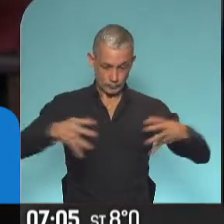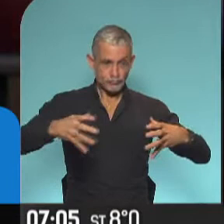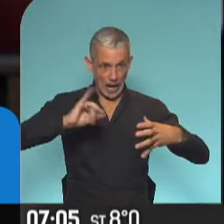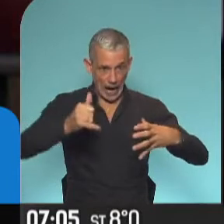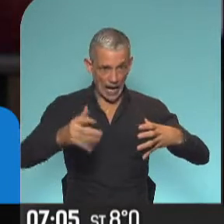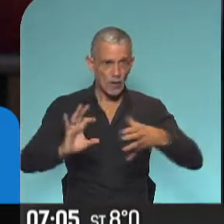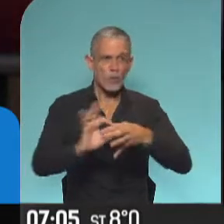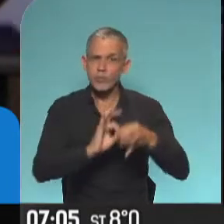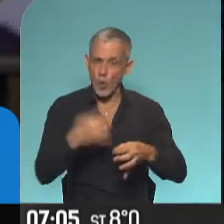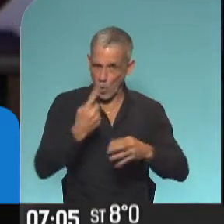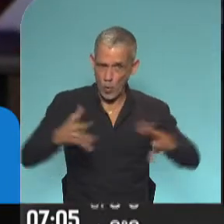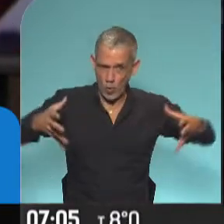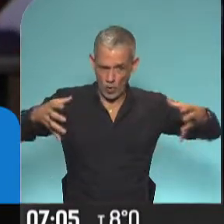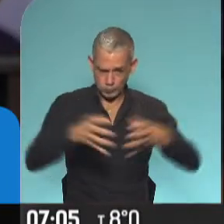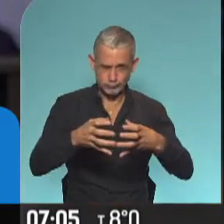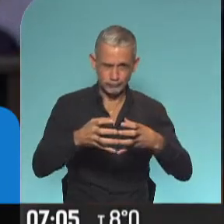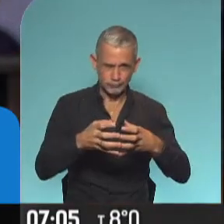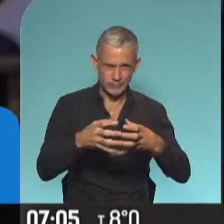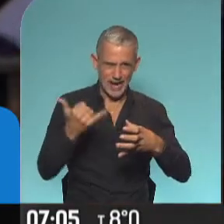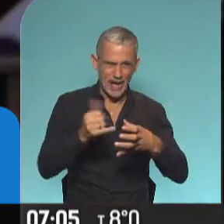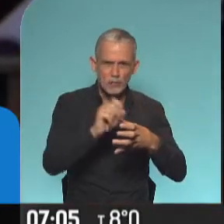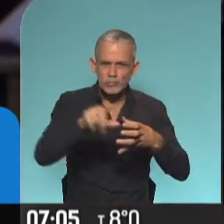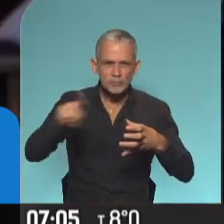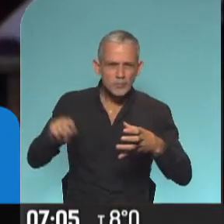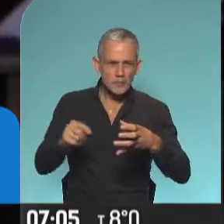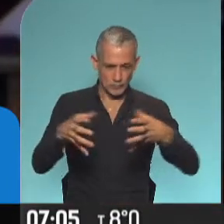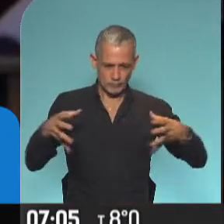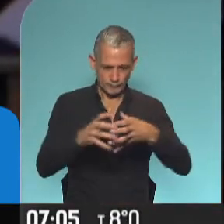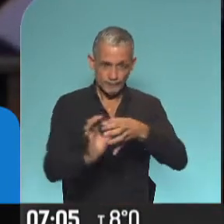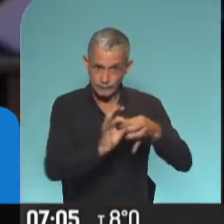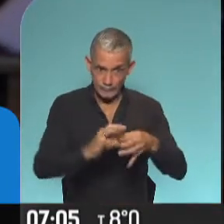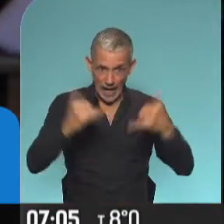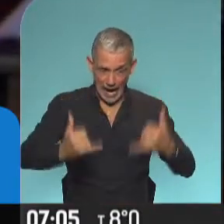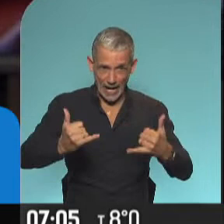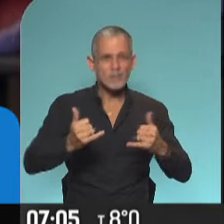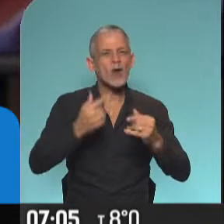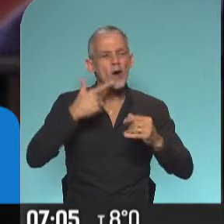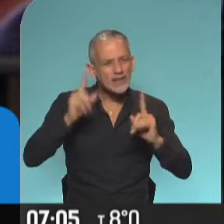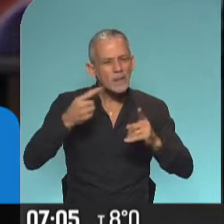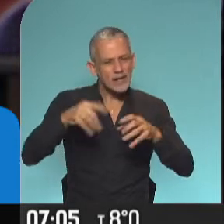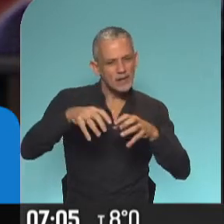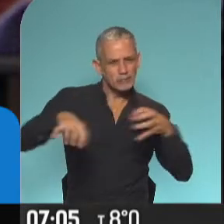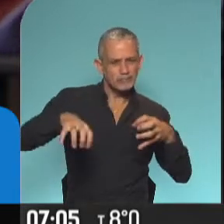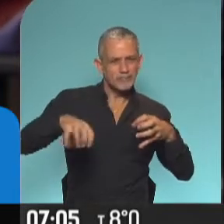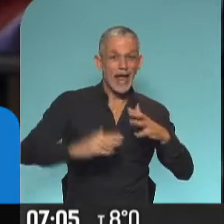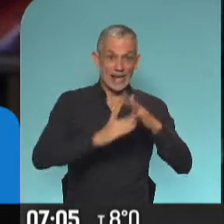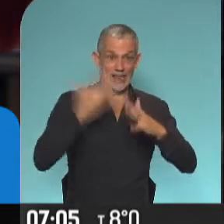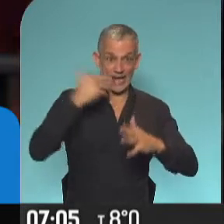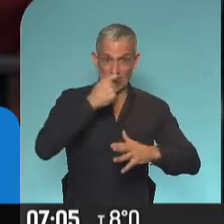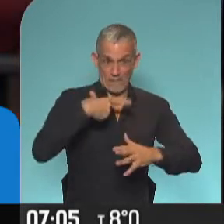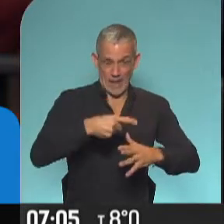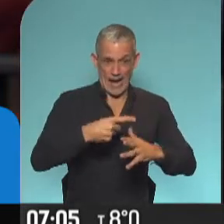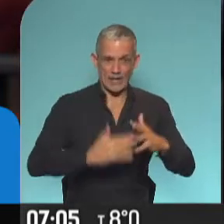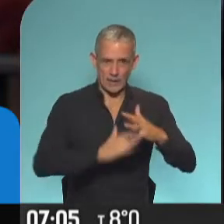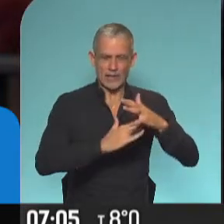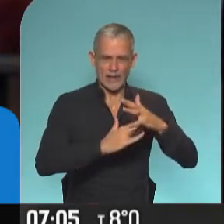unidad política, es una coalición política que tiene unidad, pero también es cierto que hay una disputa interna. El líder era Mauricio Macri,